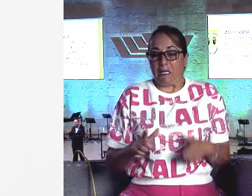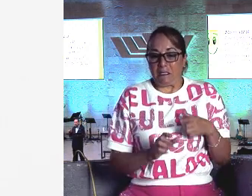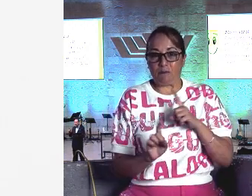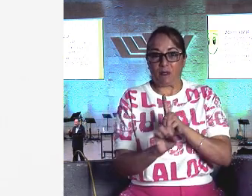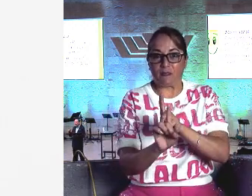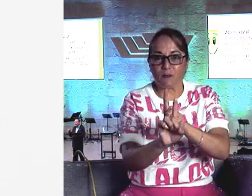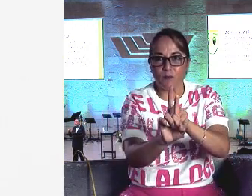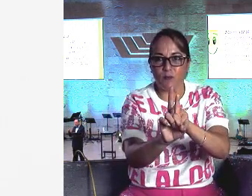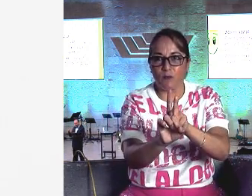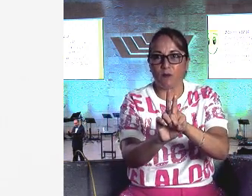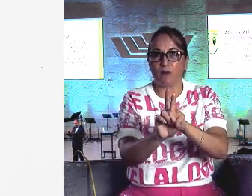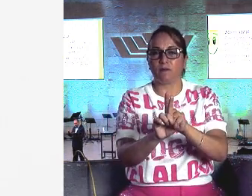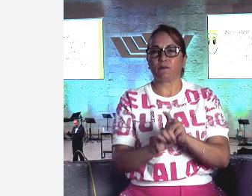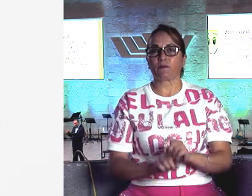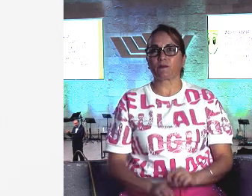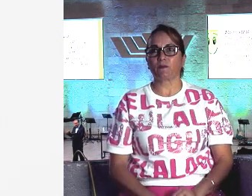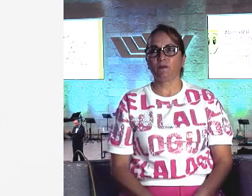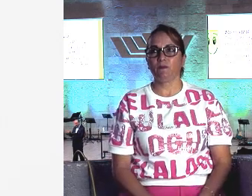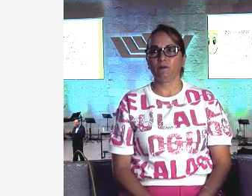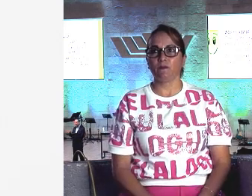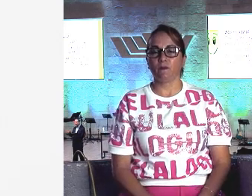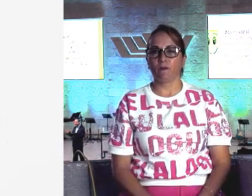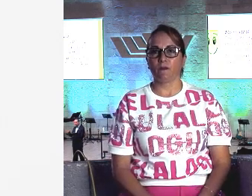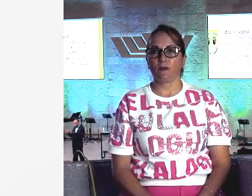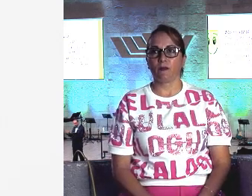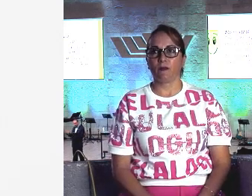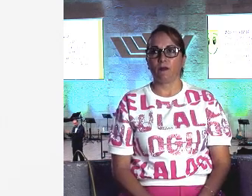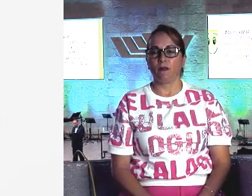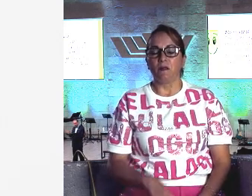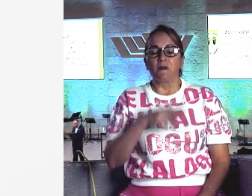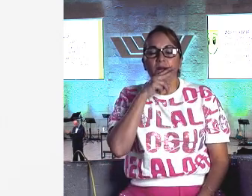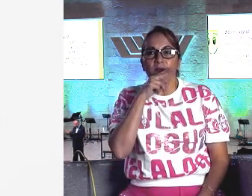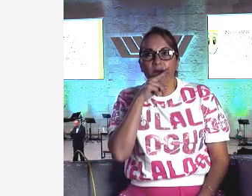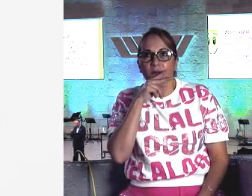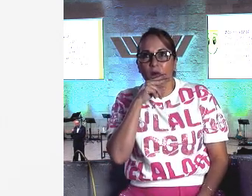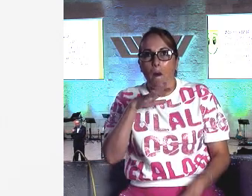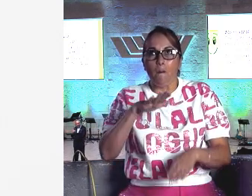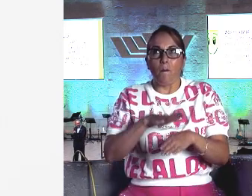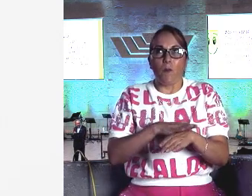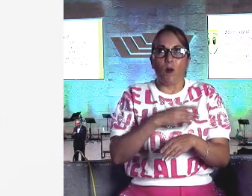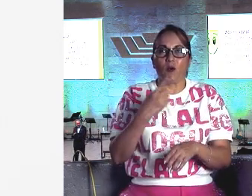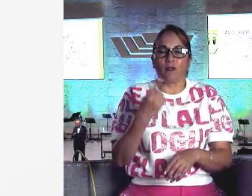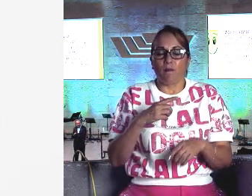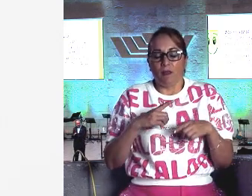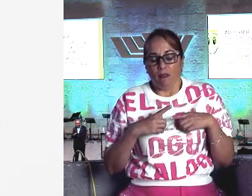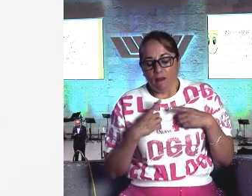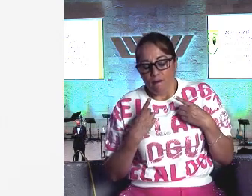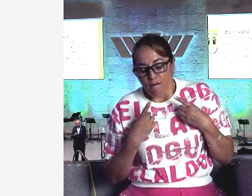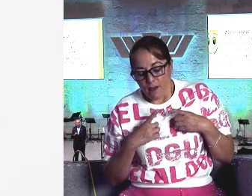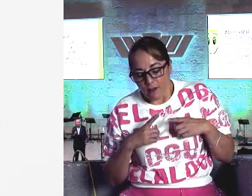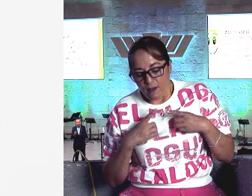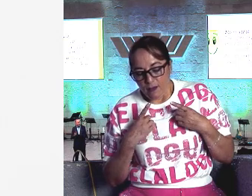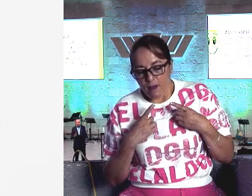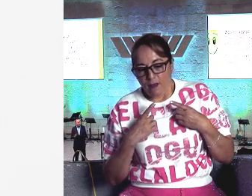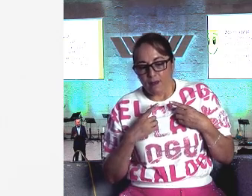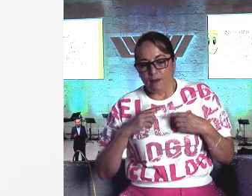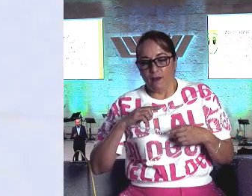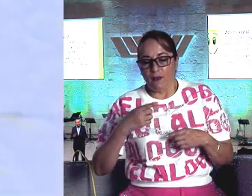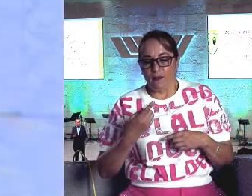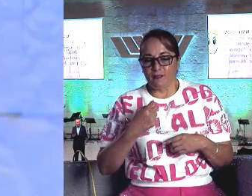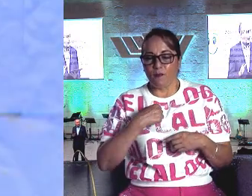persecuciones, ¿y en qué más? Y en las angustias, porque mi debilidad es mi